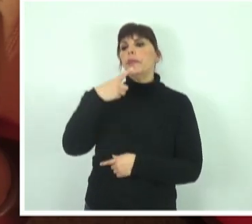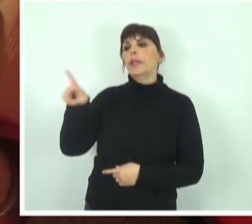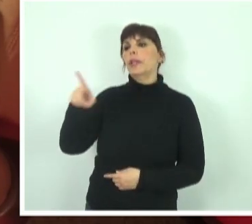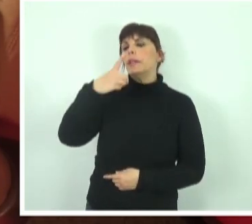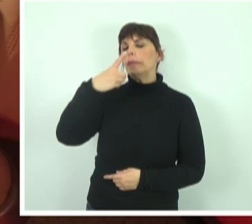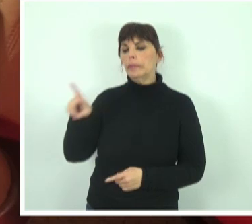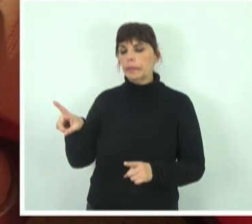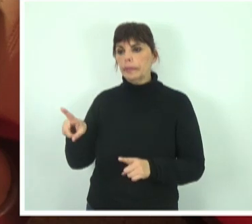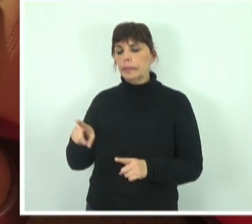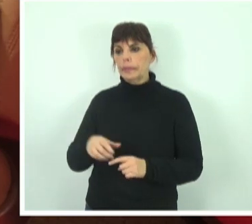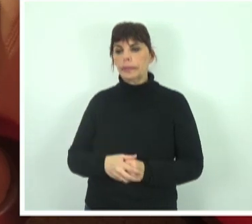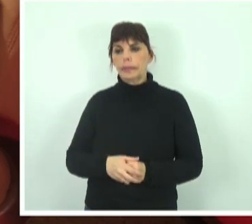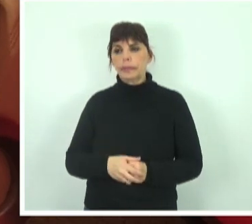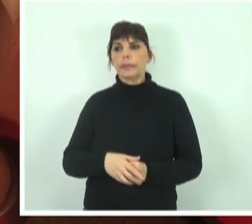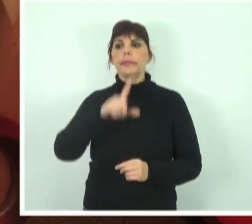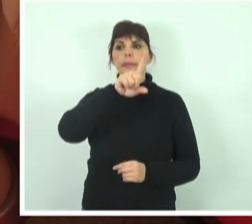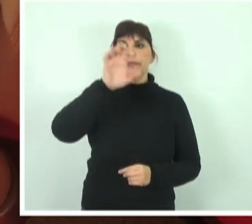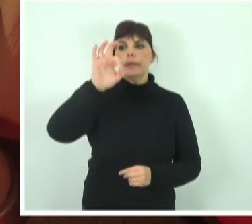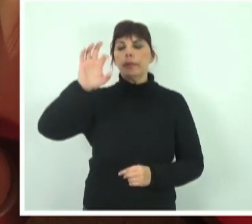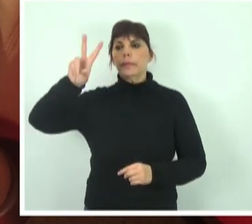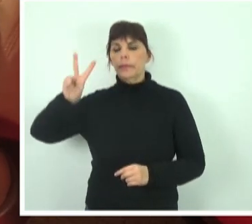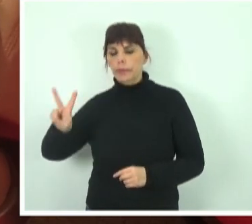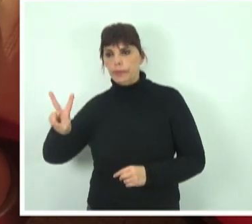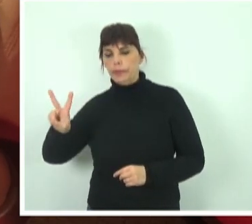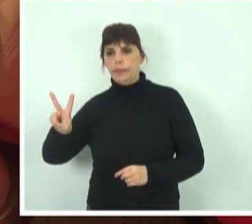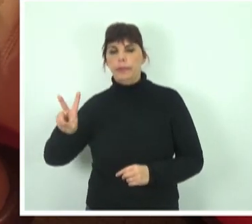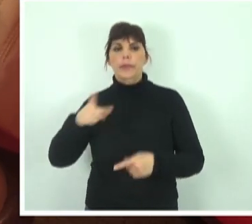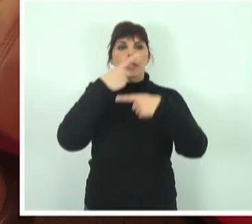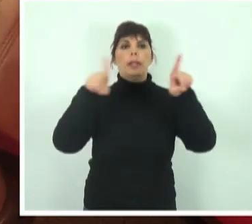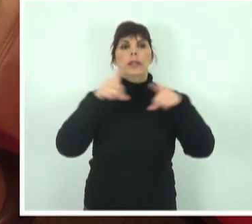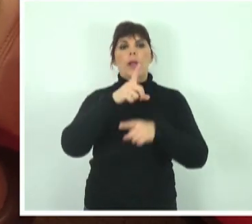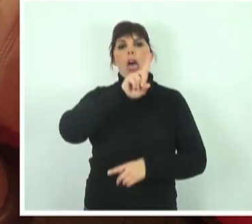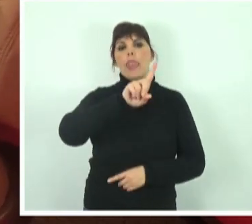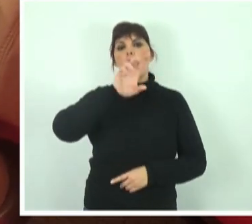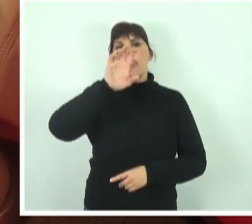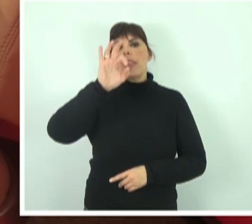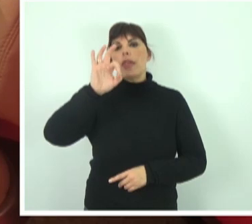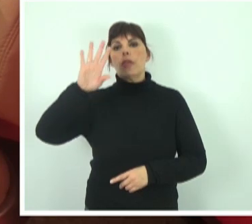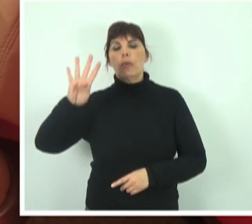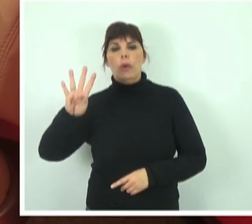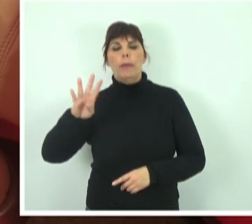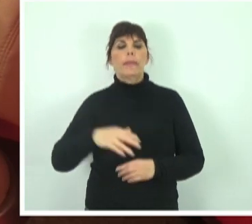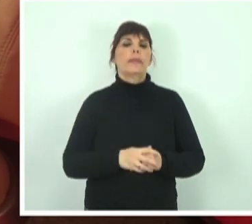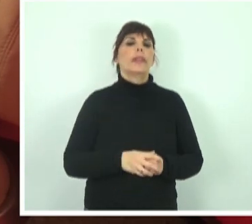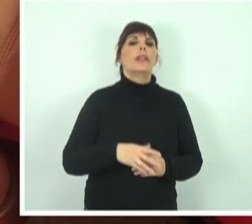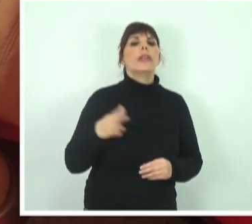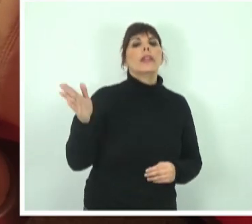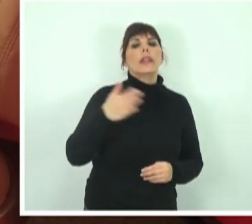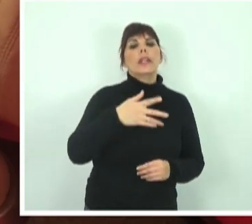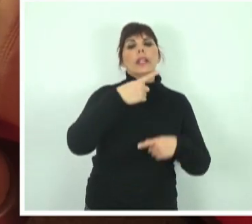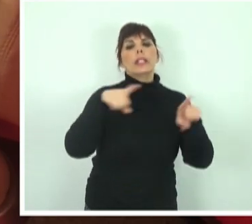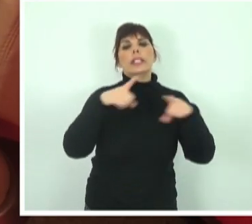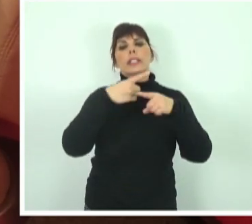27. Salmo 107, versículo 32. Salmo 109, versículo 30. Salmo 101, versículo